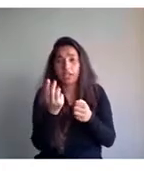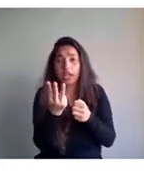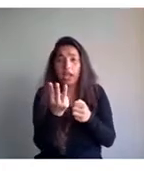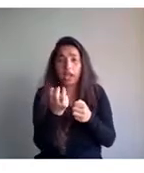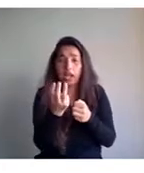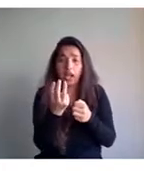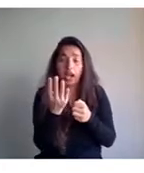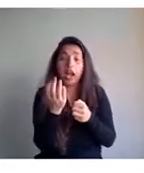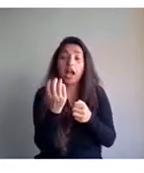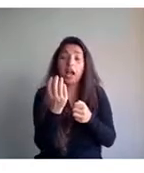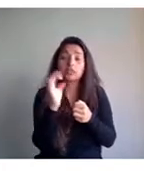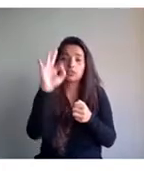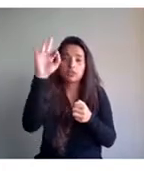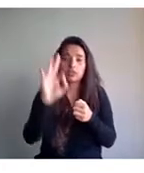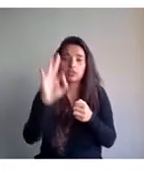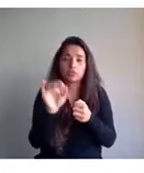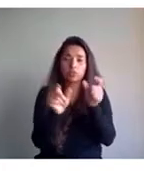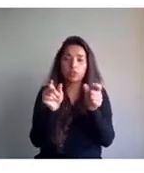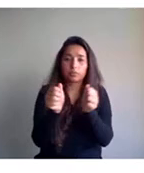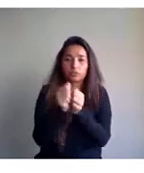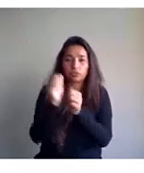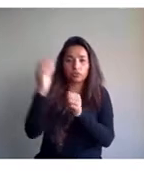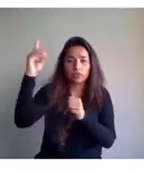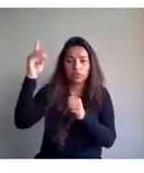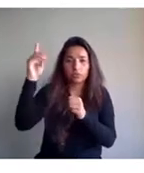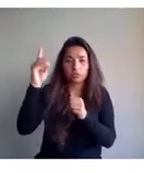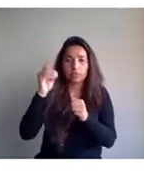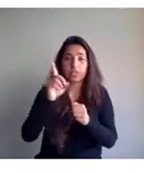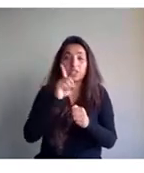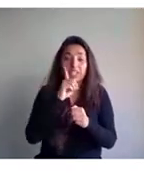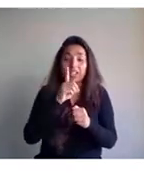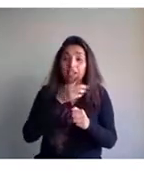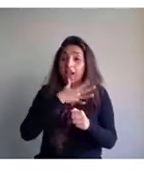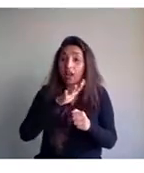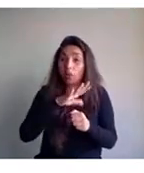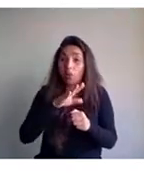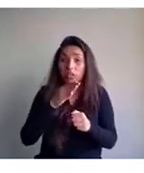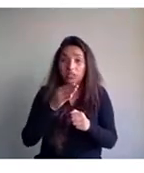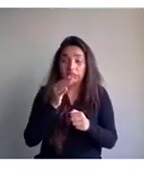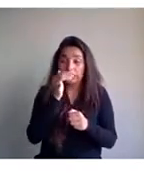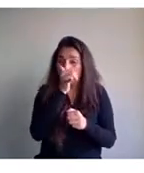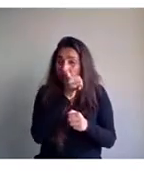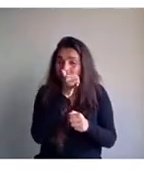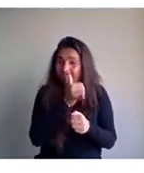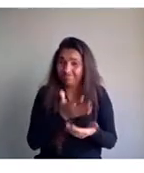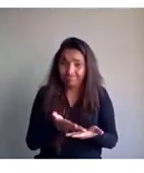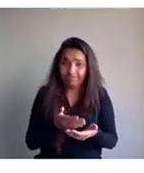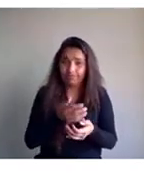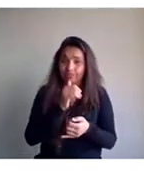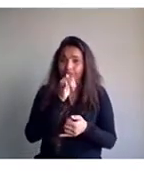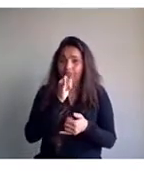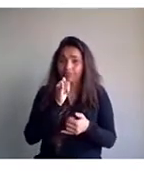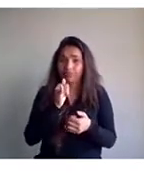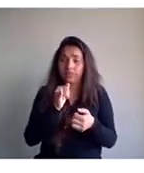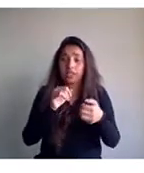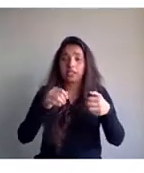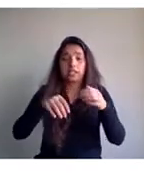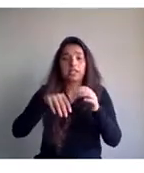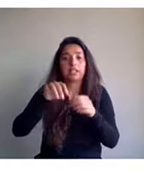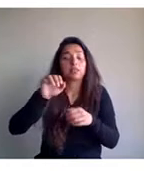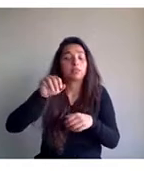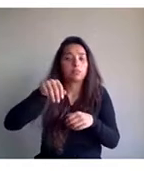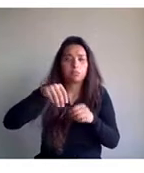las personas con discapacidad tienen fuentes de agua no adecuadas el 16 por ciento presenta problemas cardíacos o respiratorios